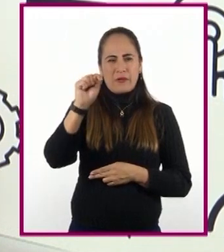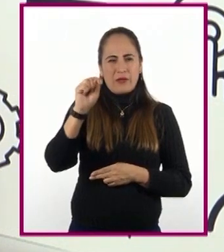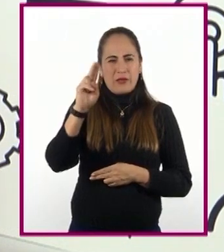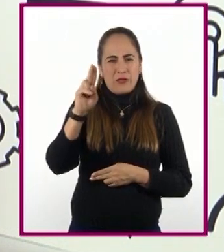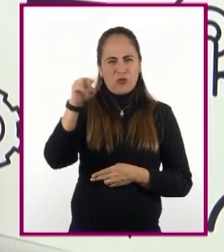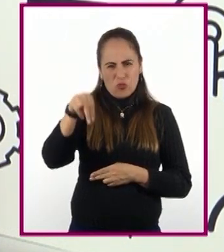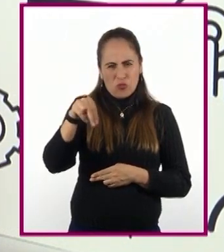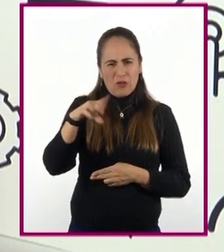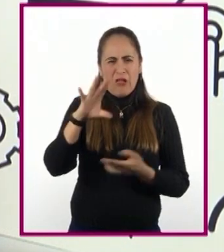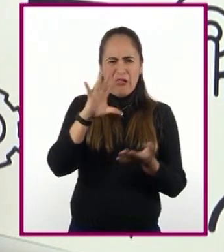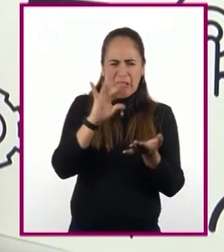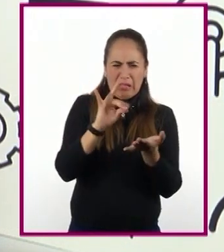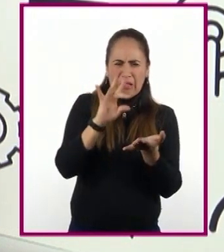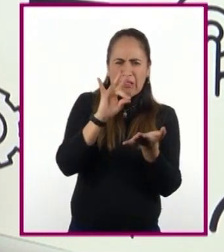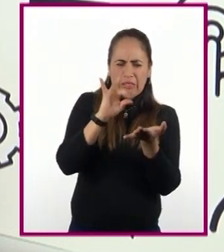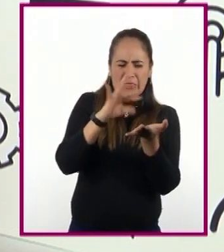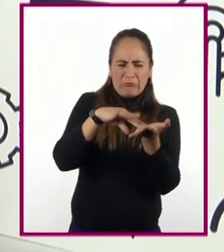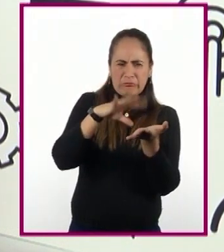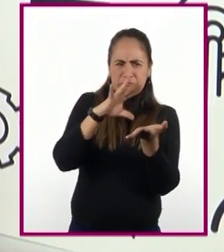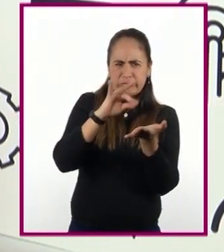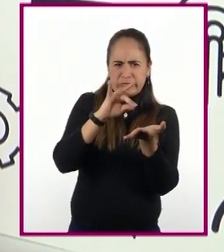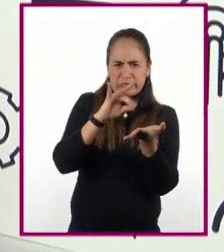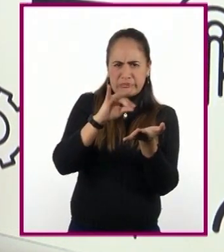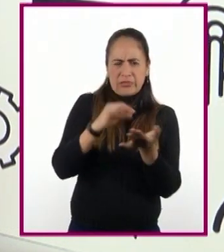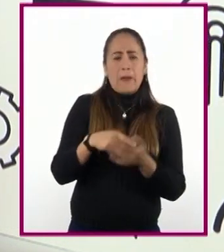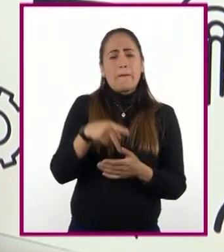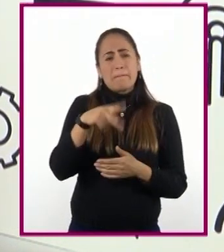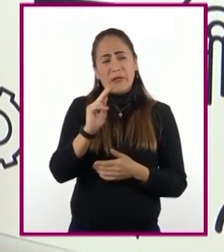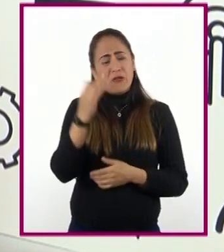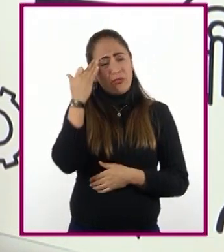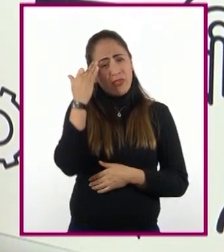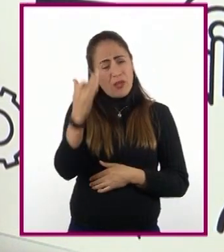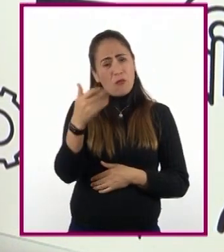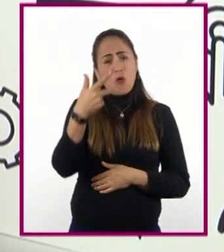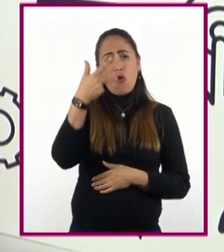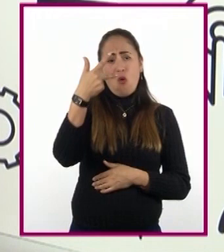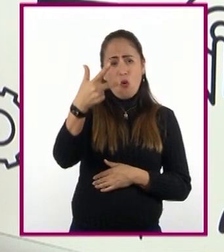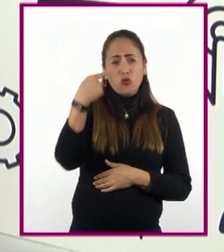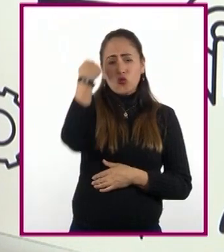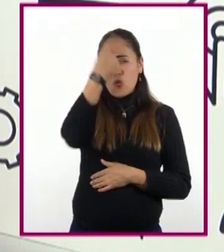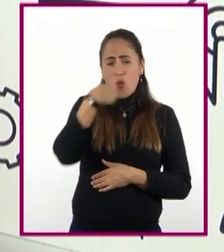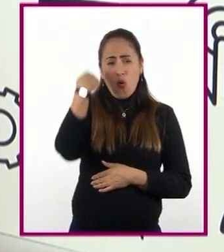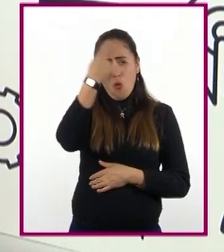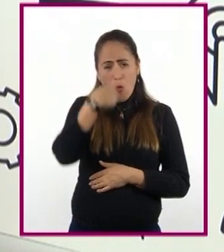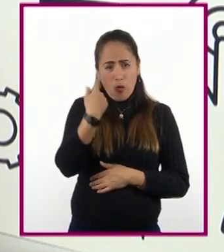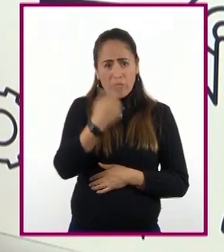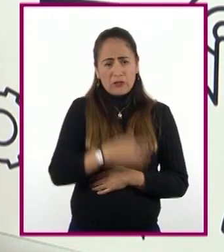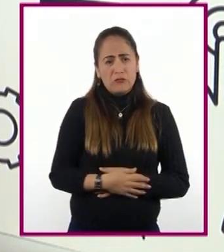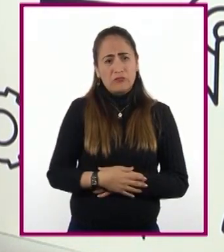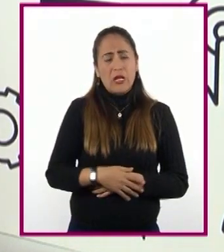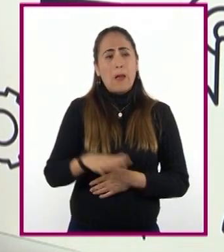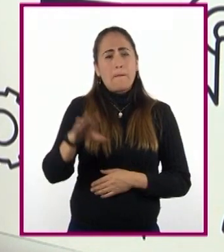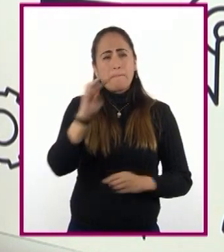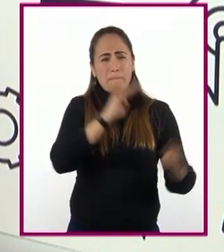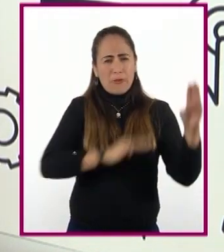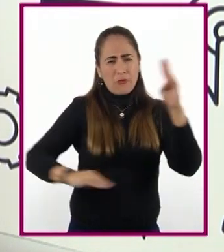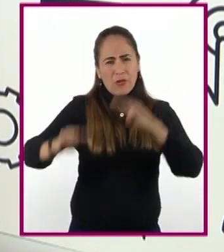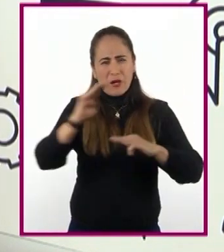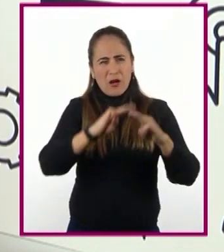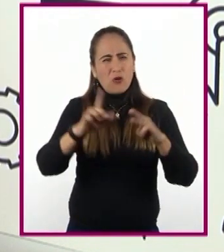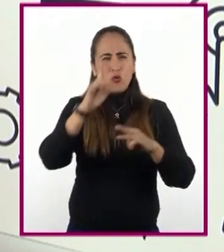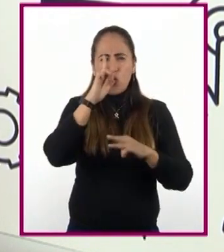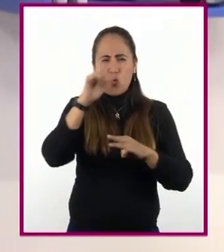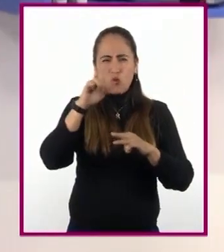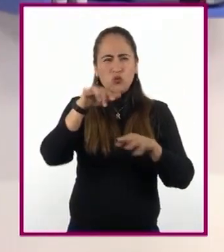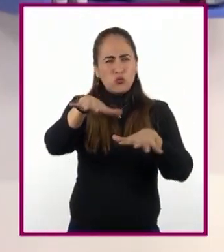y pegajosa, pero se necesitaba de unas 8 horas de exposición para paisajes iluminados a pleno